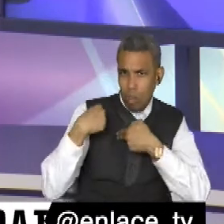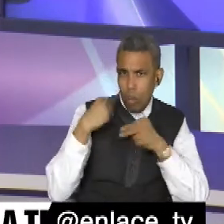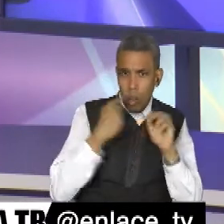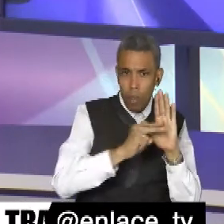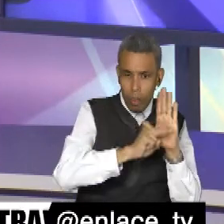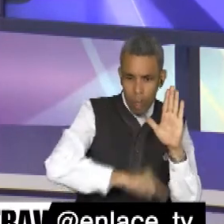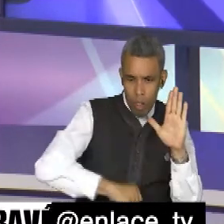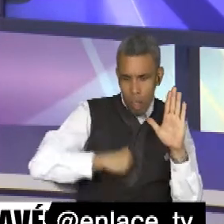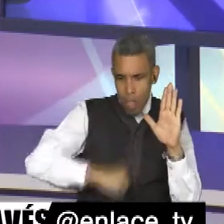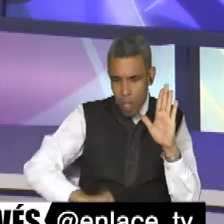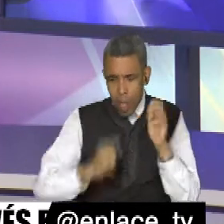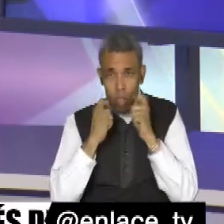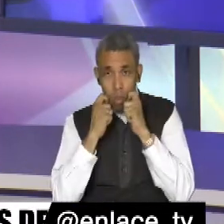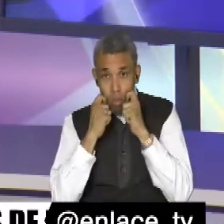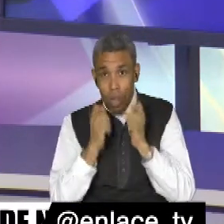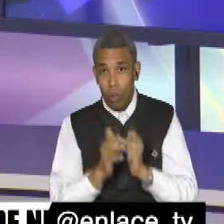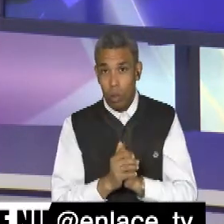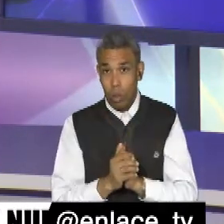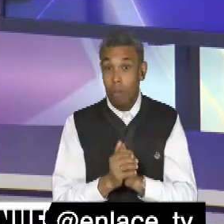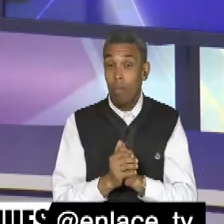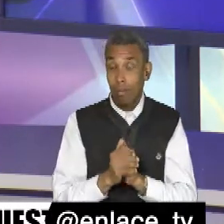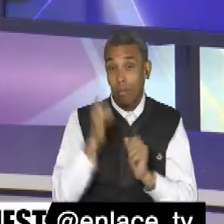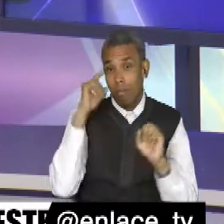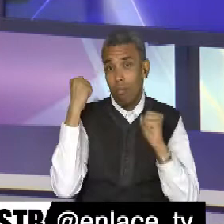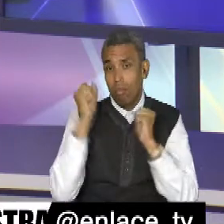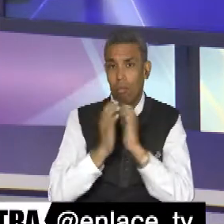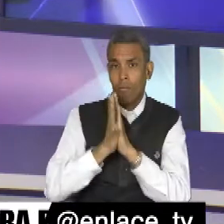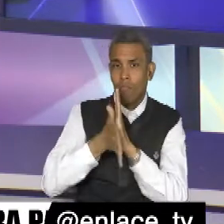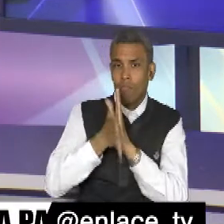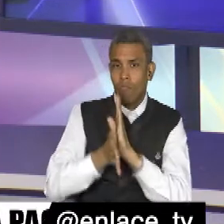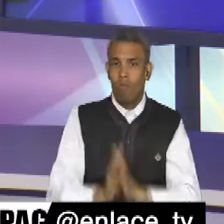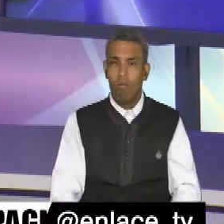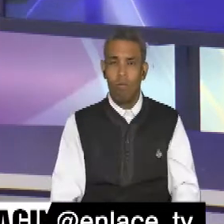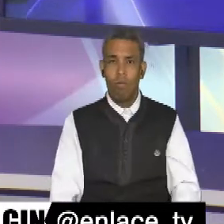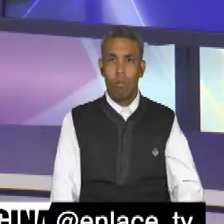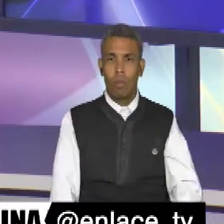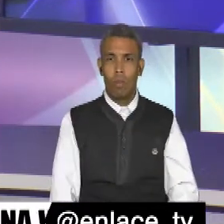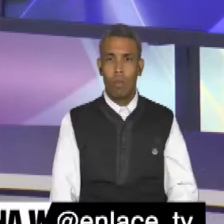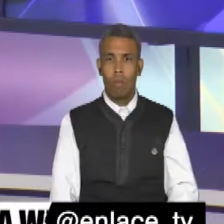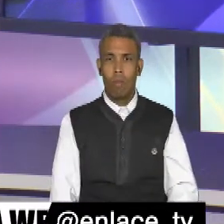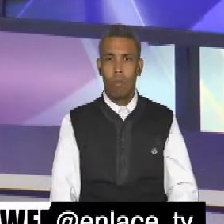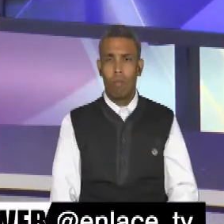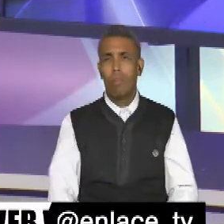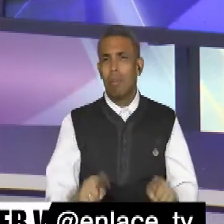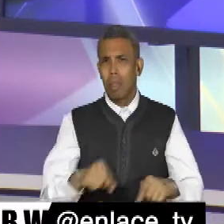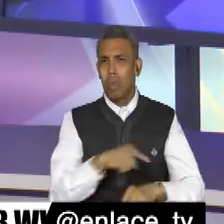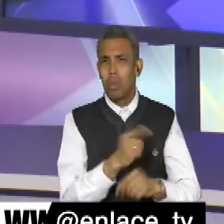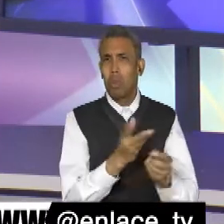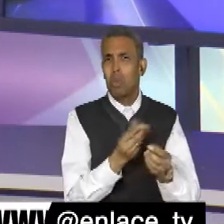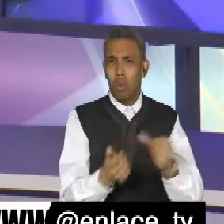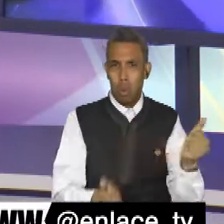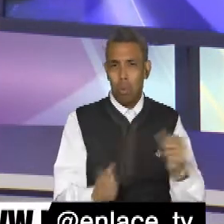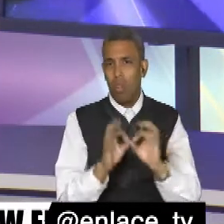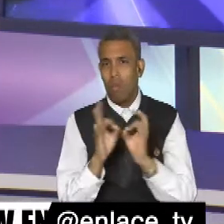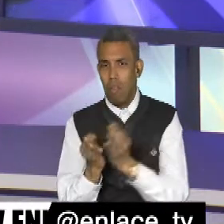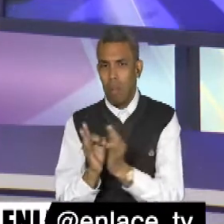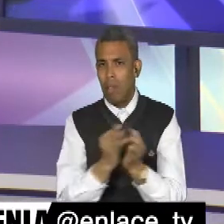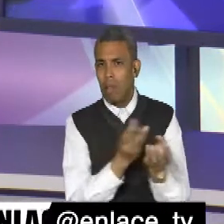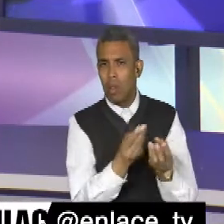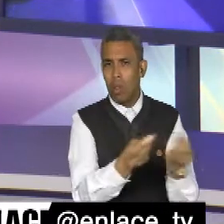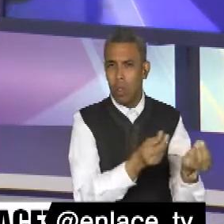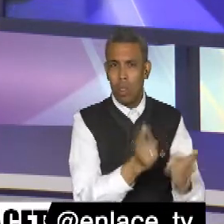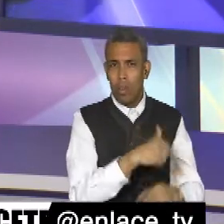la llegada de 2 familias más provenientes del municipio de San Pablo, sur de Bolívar, debido a que también fueron desplazados por grupos